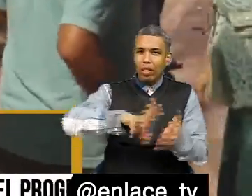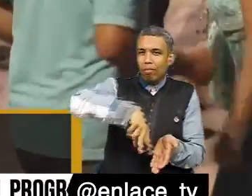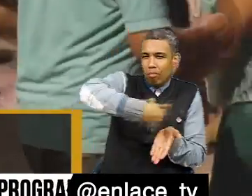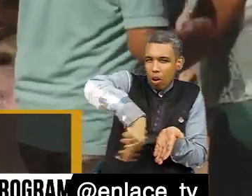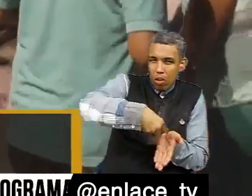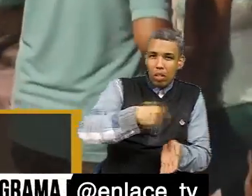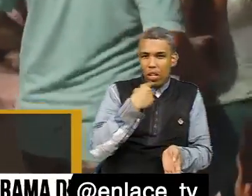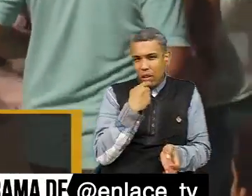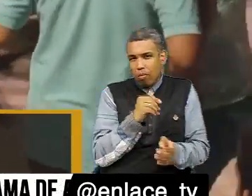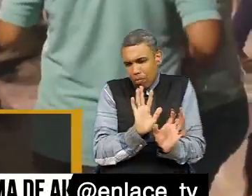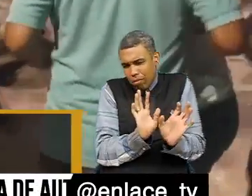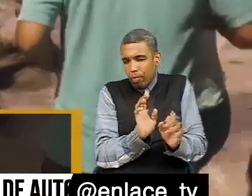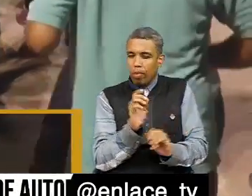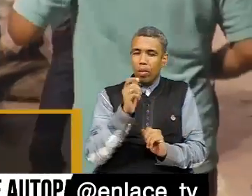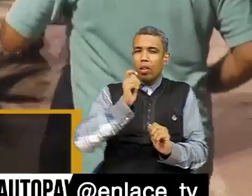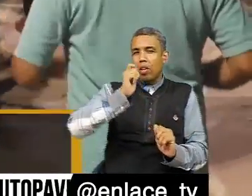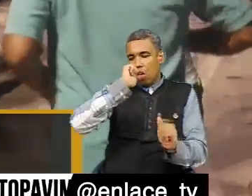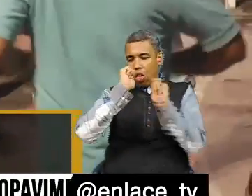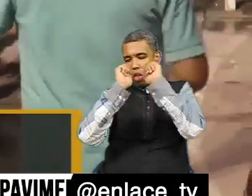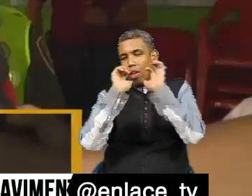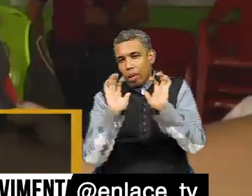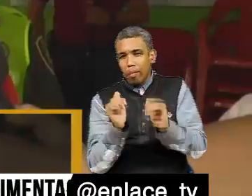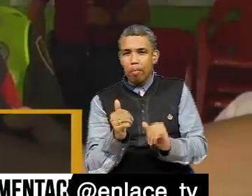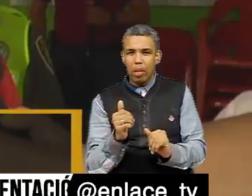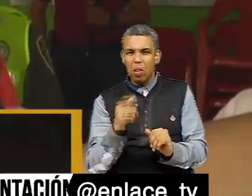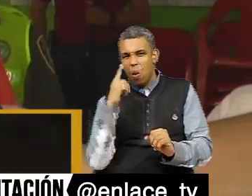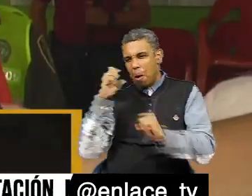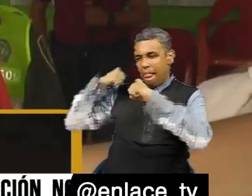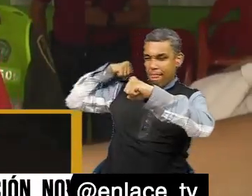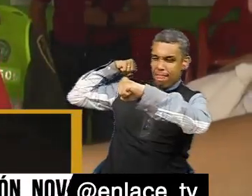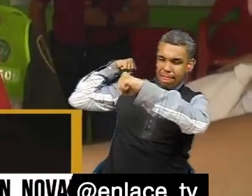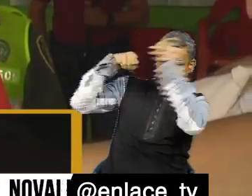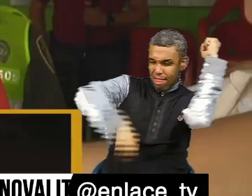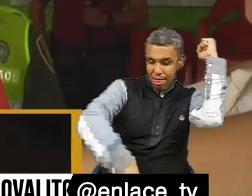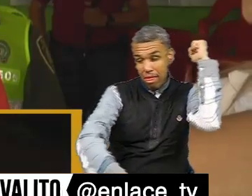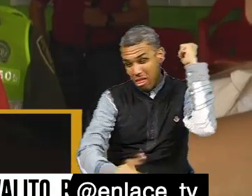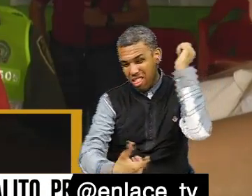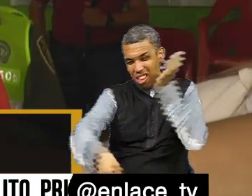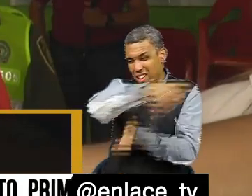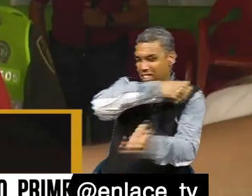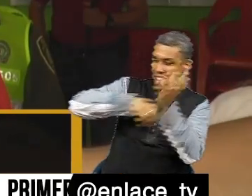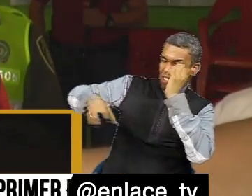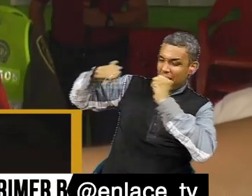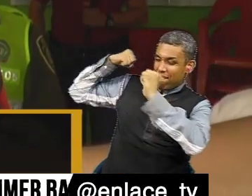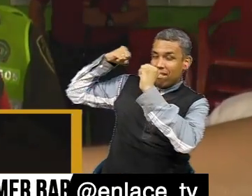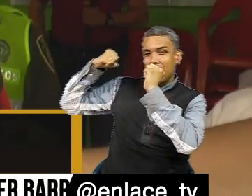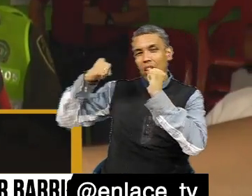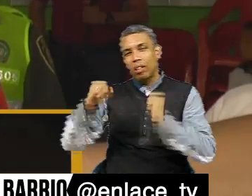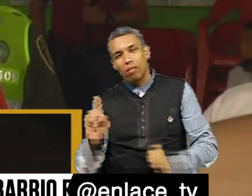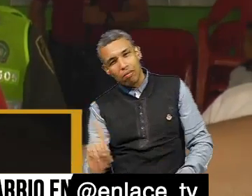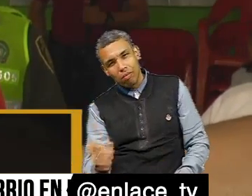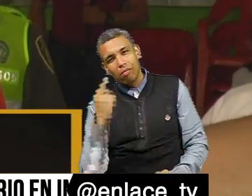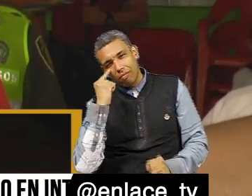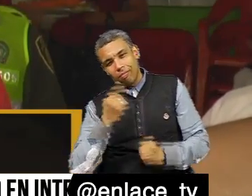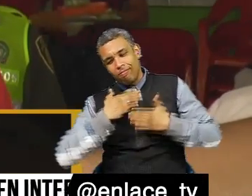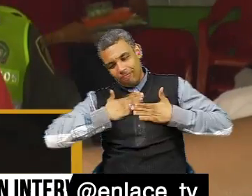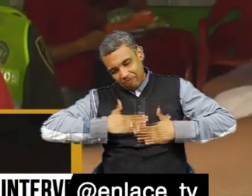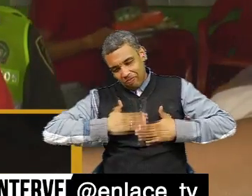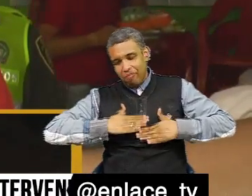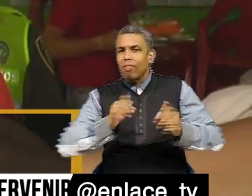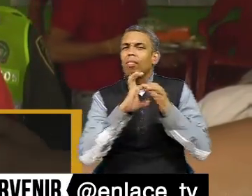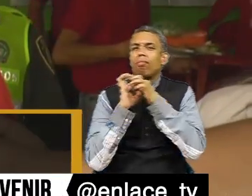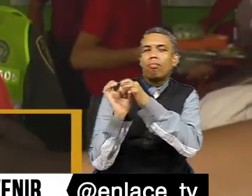el licor, que no queremos pelea, que no queremos riña, que lo que queremos es que pasar un rato agradable, pero que no